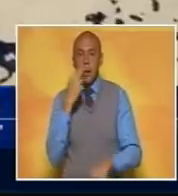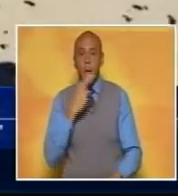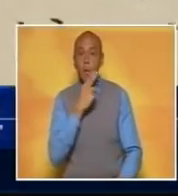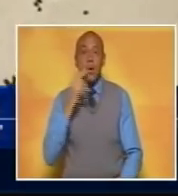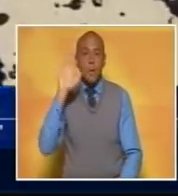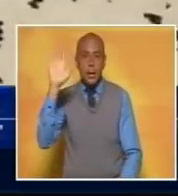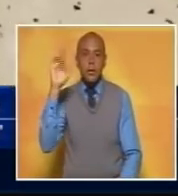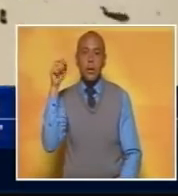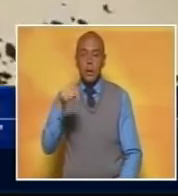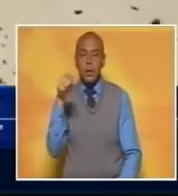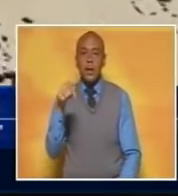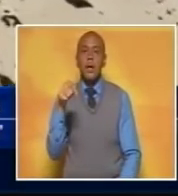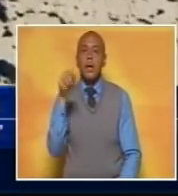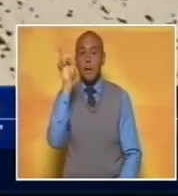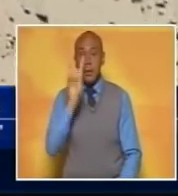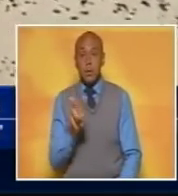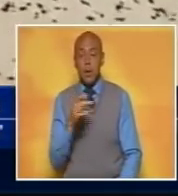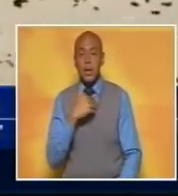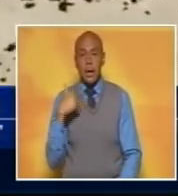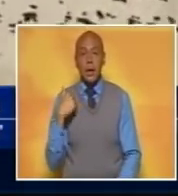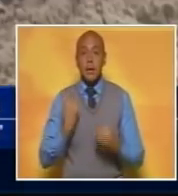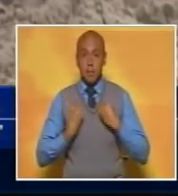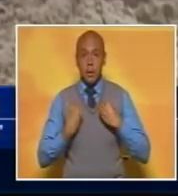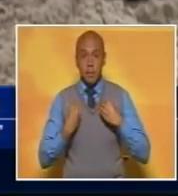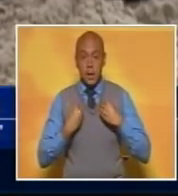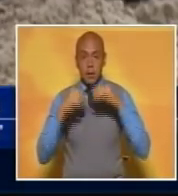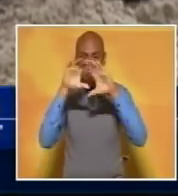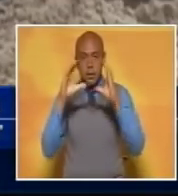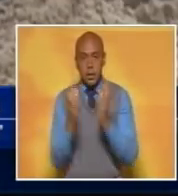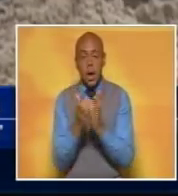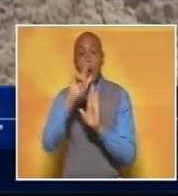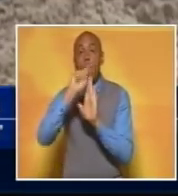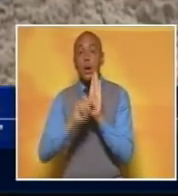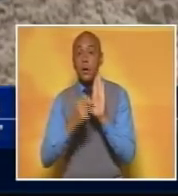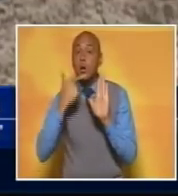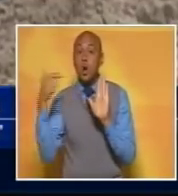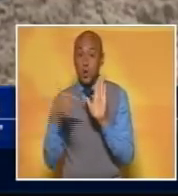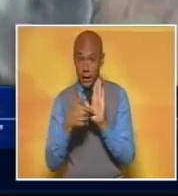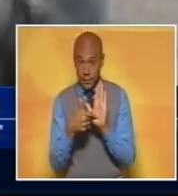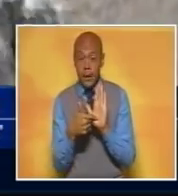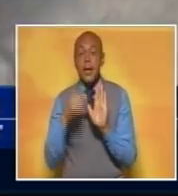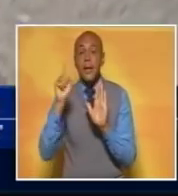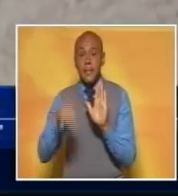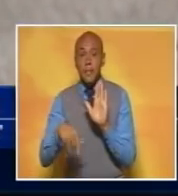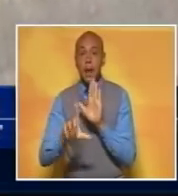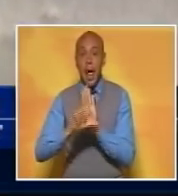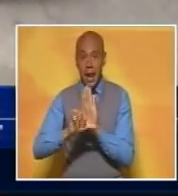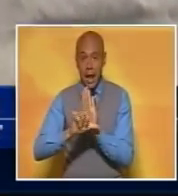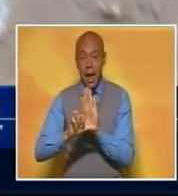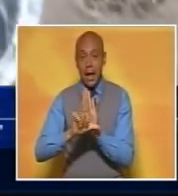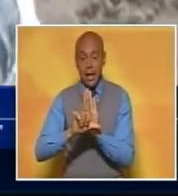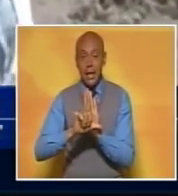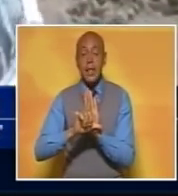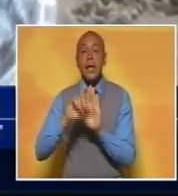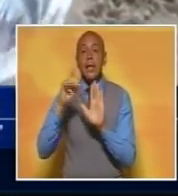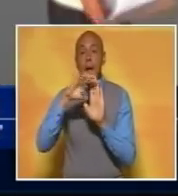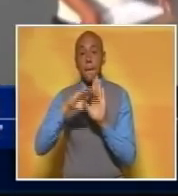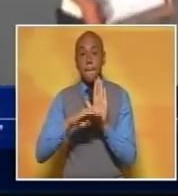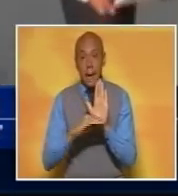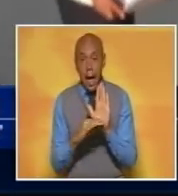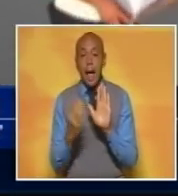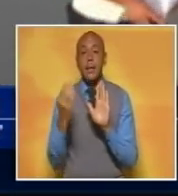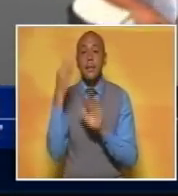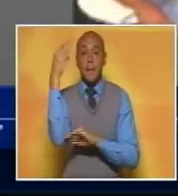natural en el planeta, tal como lo establece la Constitución de la República Bolivariana de Venezuela y la Ley del Plan de la Patria. Quevedo